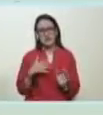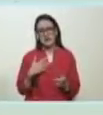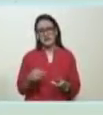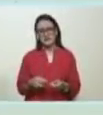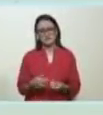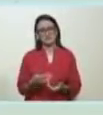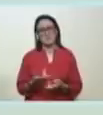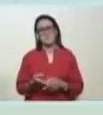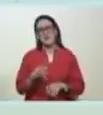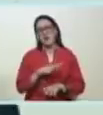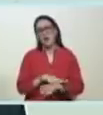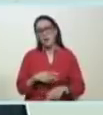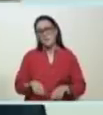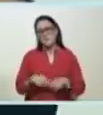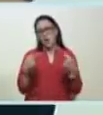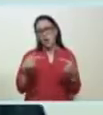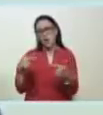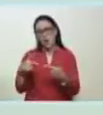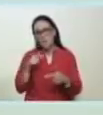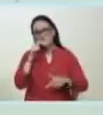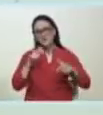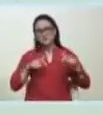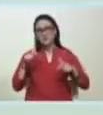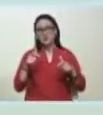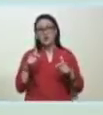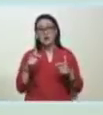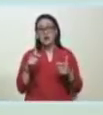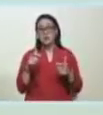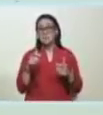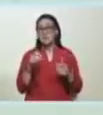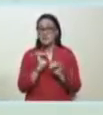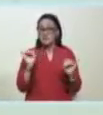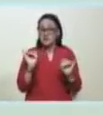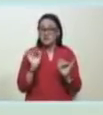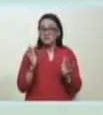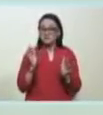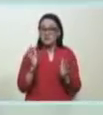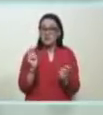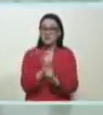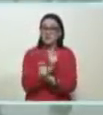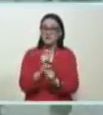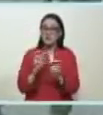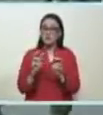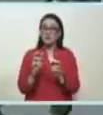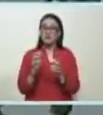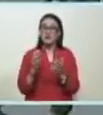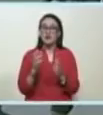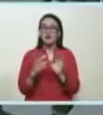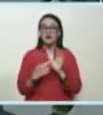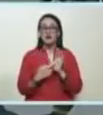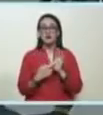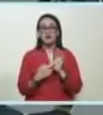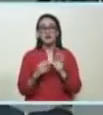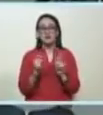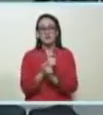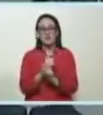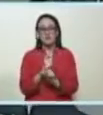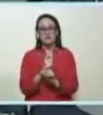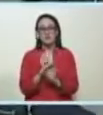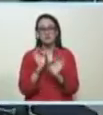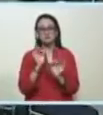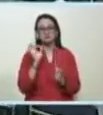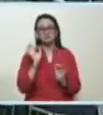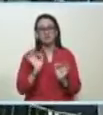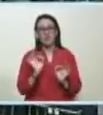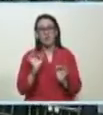civil. Y llegó la paz con el referéndum revocatorio, que terminó siendo un referéndum